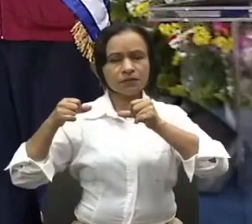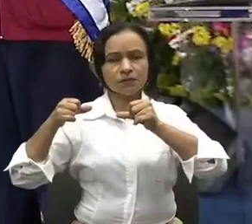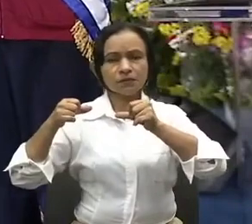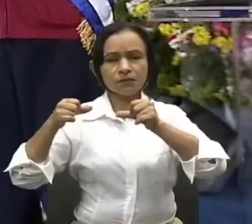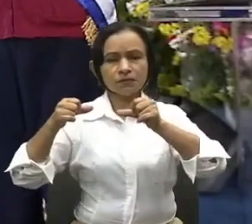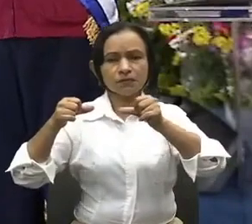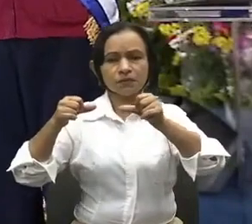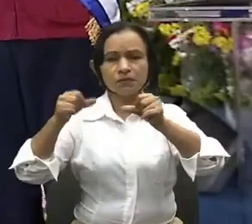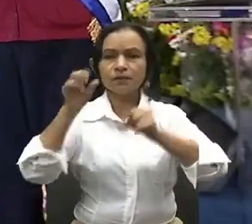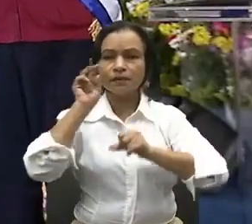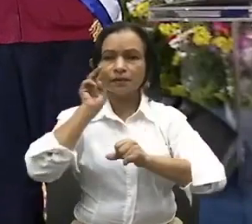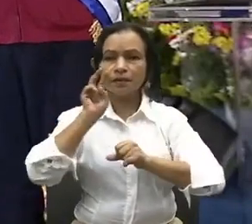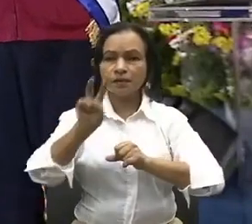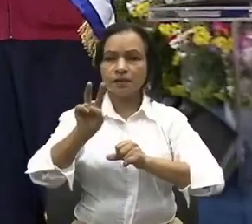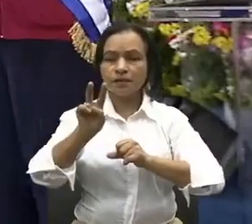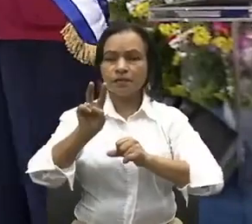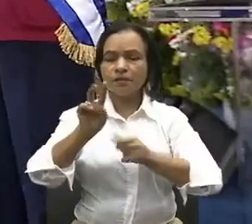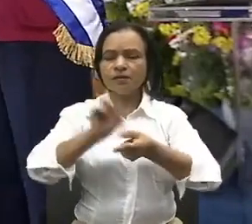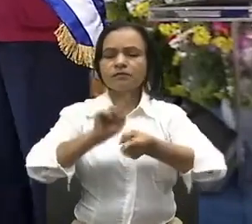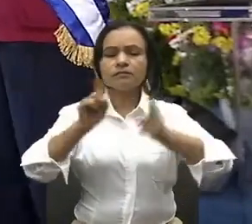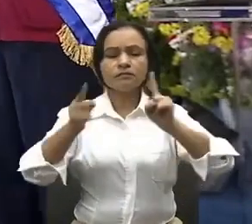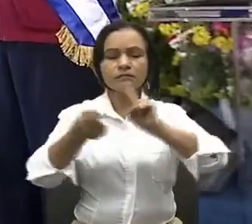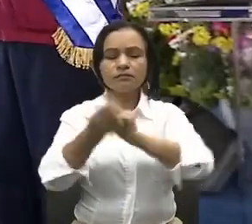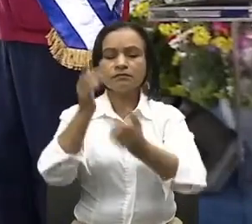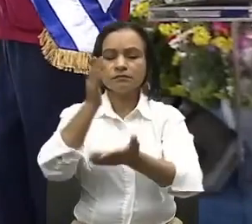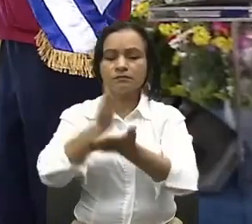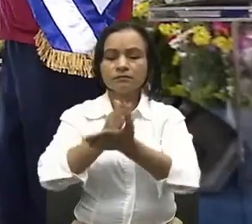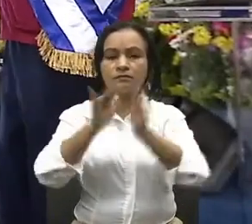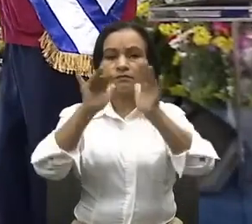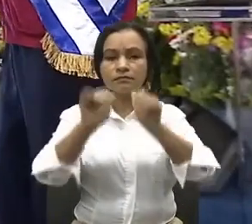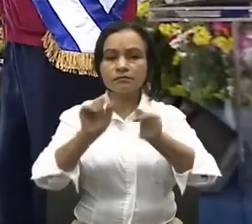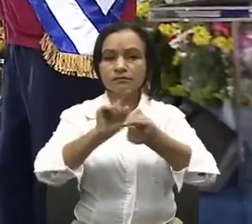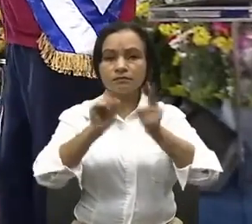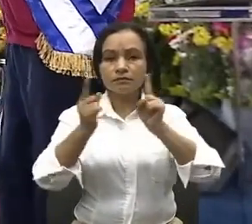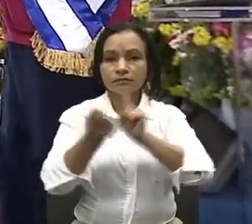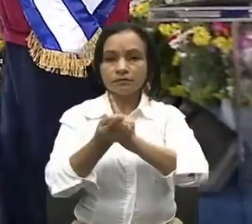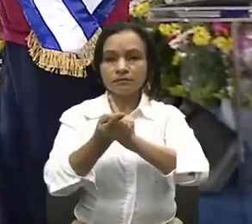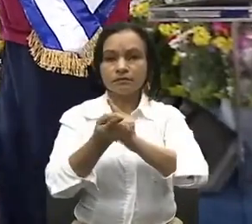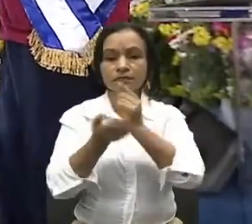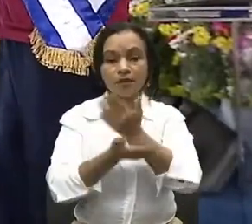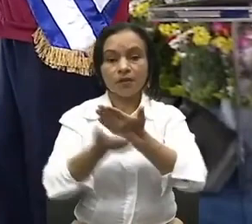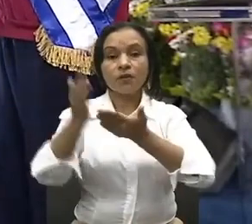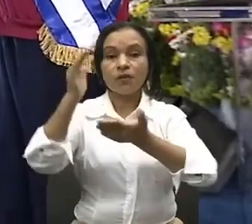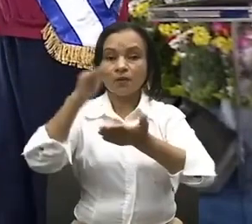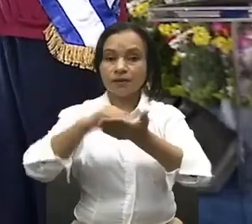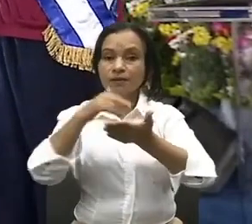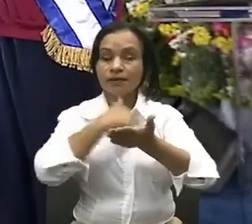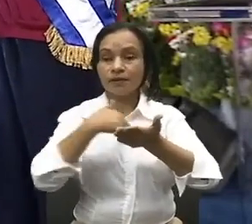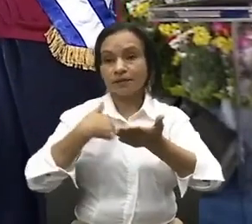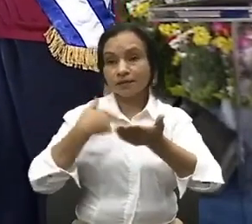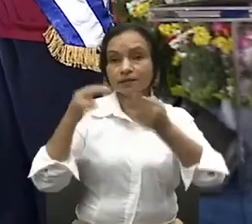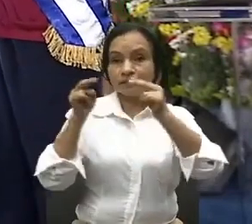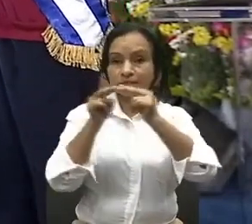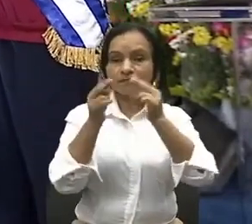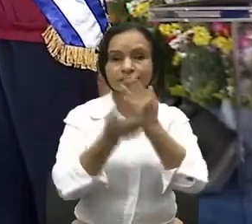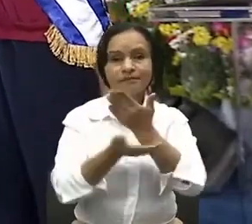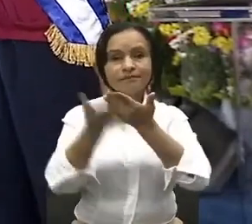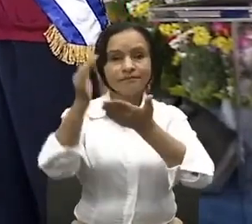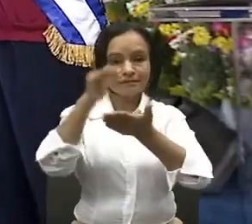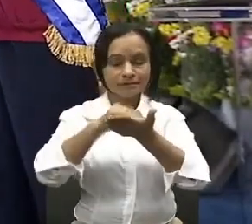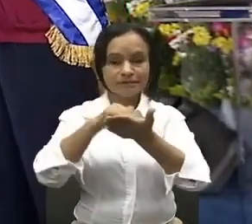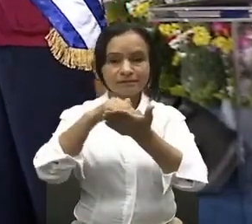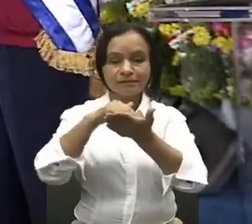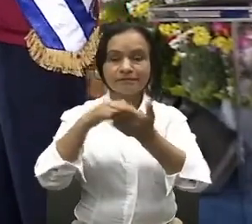tuviéramos las condiciones de dar este paso, de restablecer, porque aquí estamos restableciendo